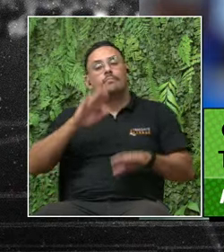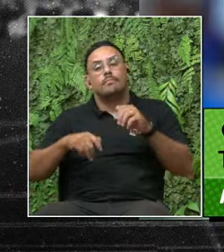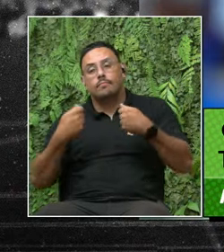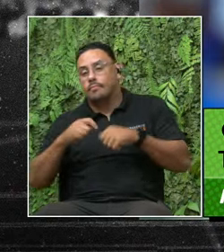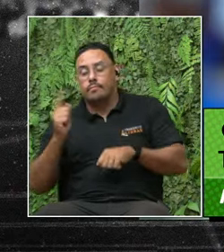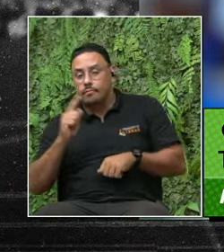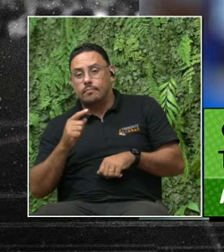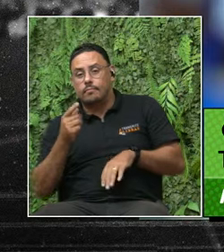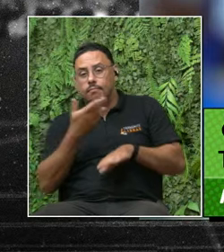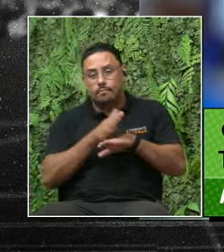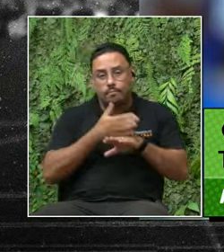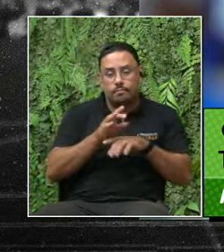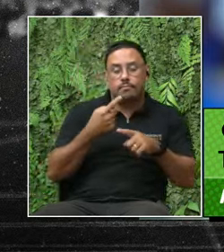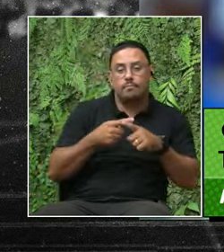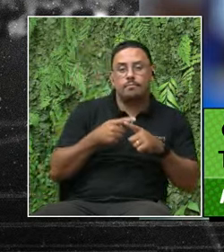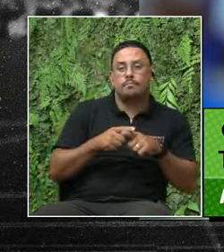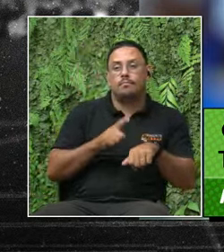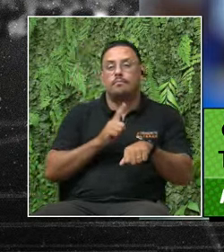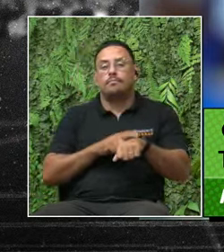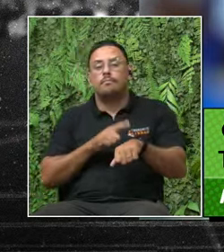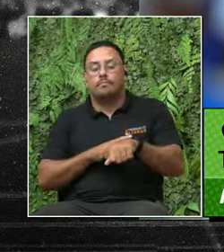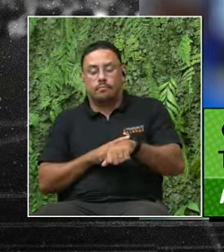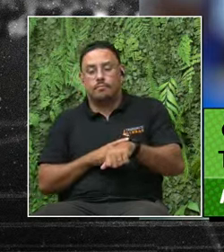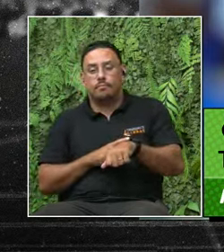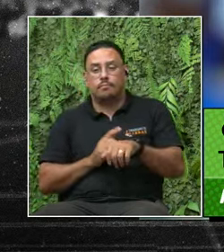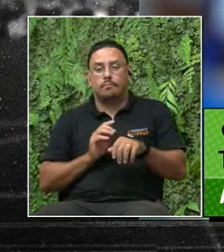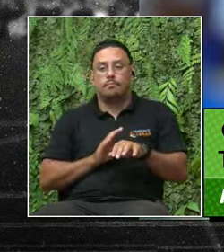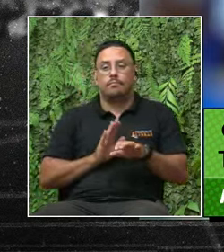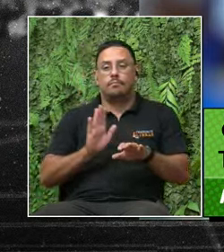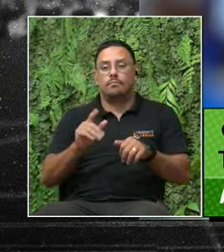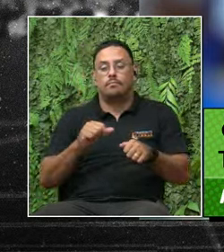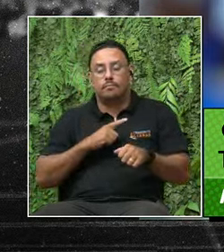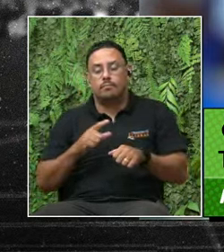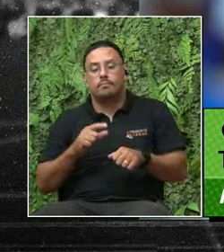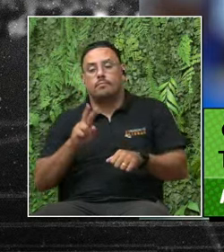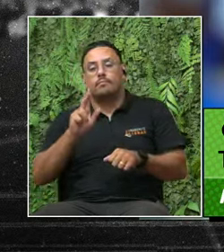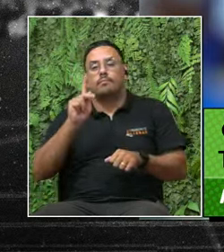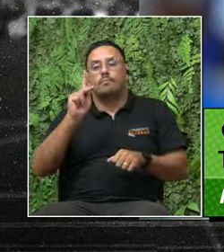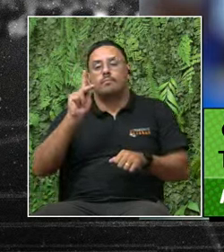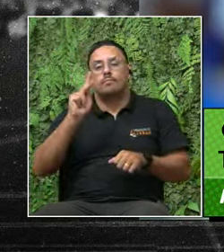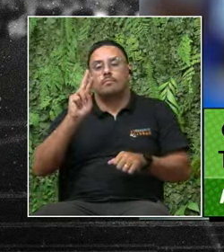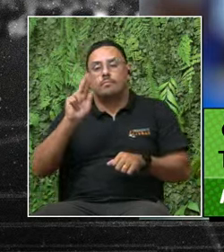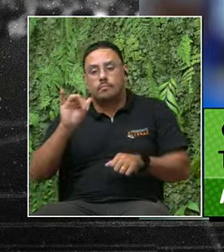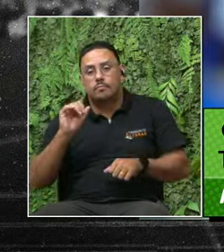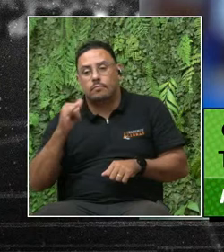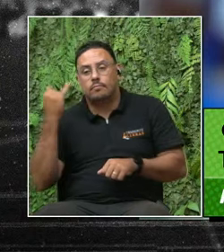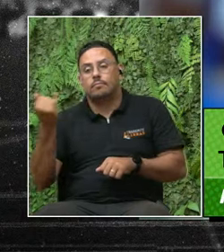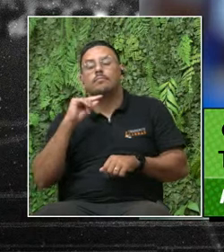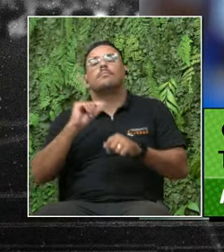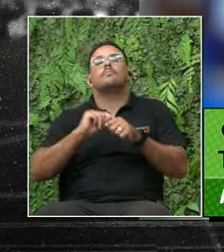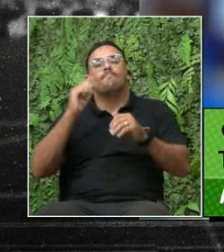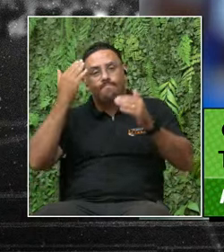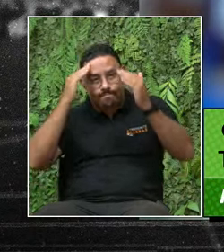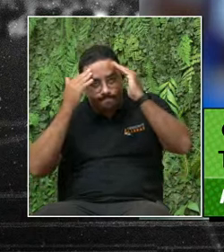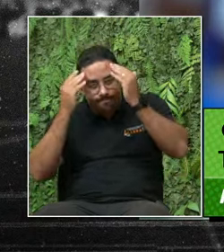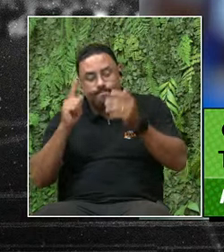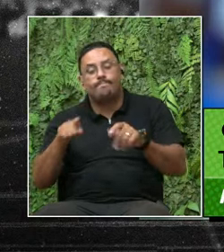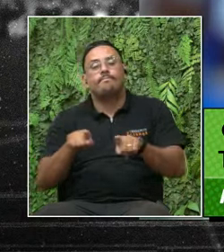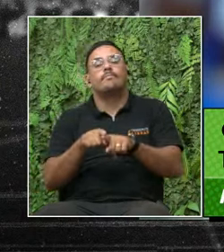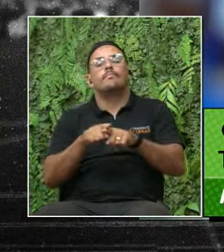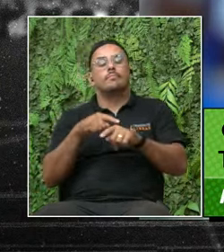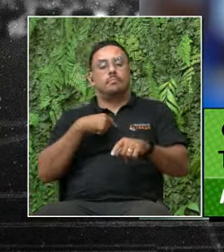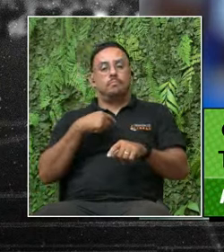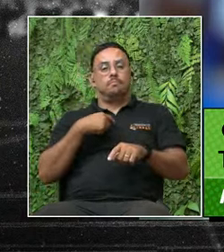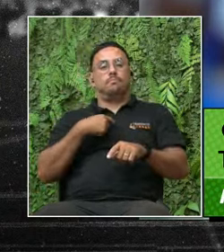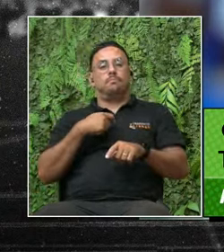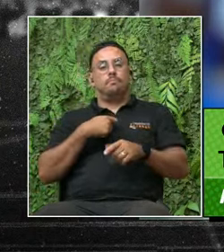entrenar por el poco tiempo que tenemos jugamos Pero es muy importante la comprensión Y mi